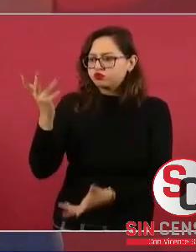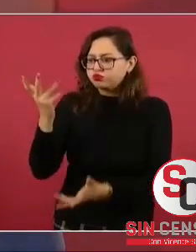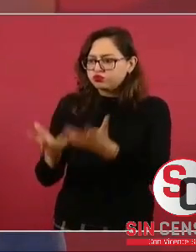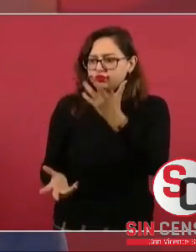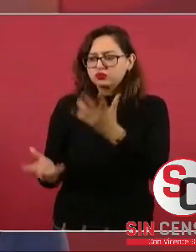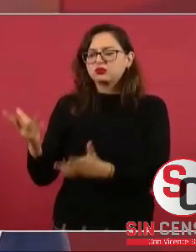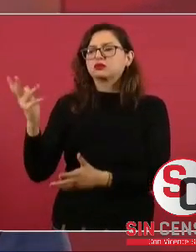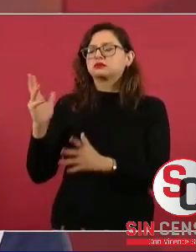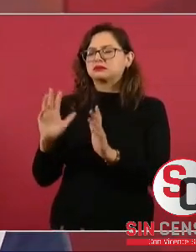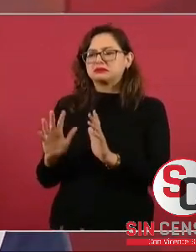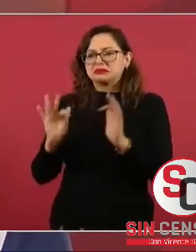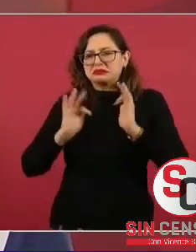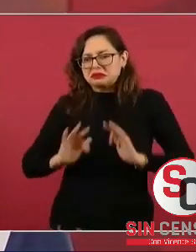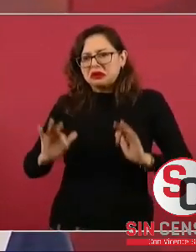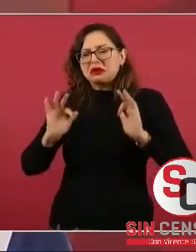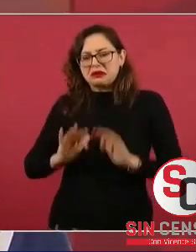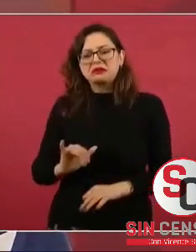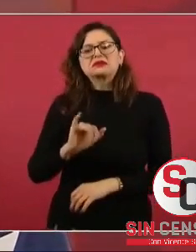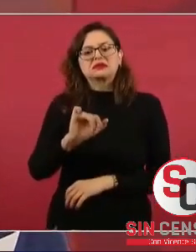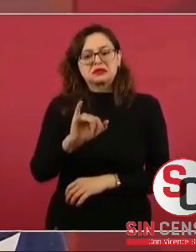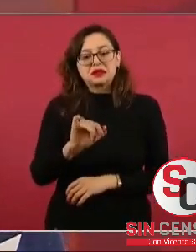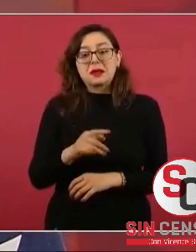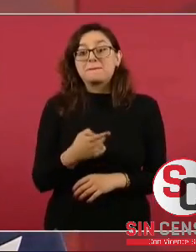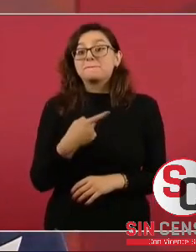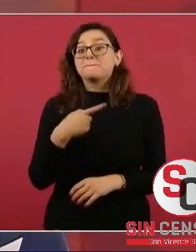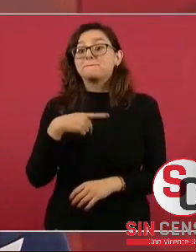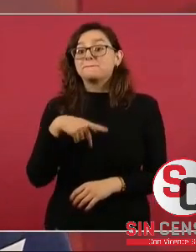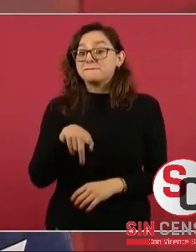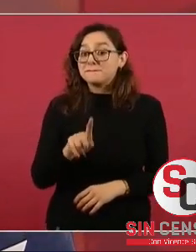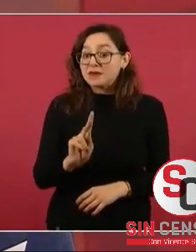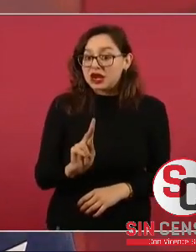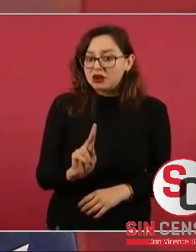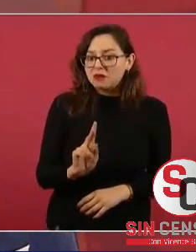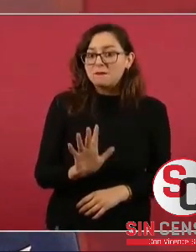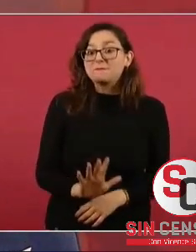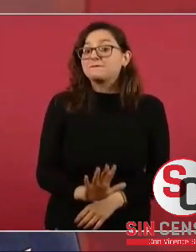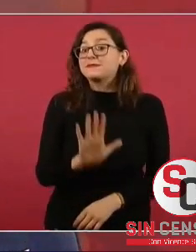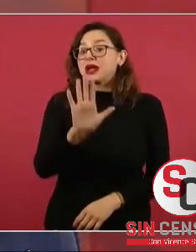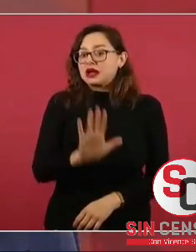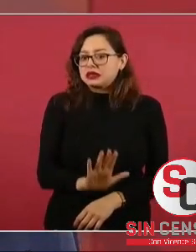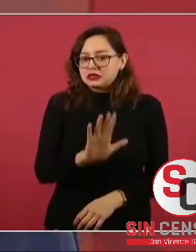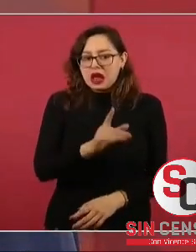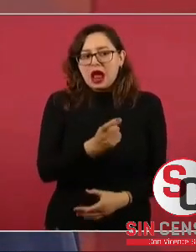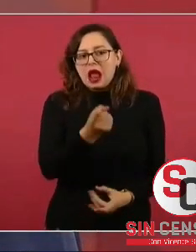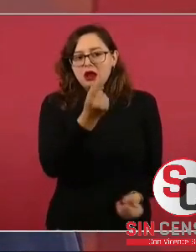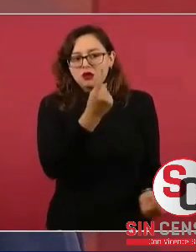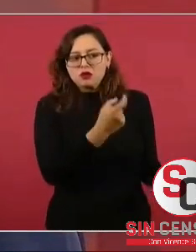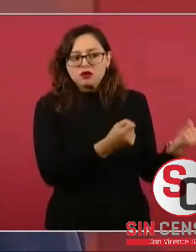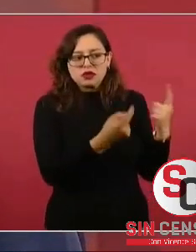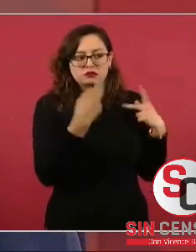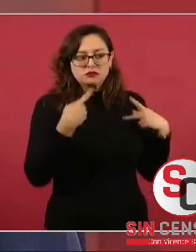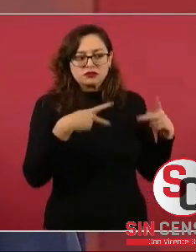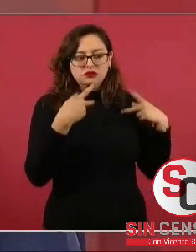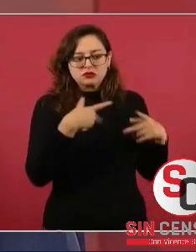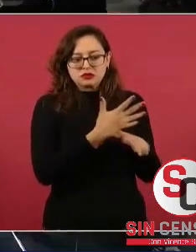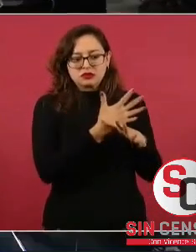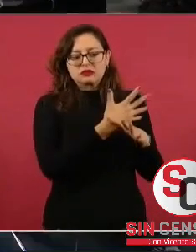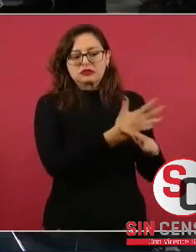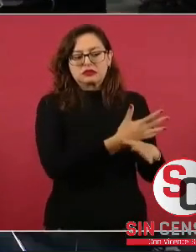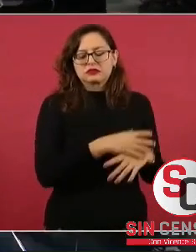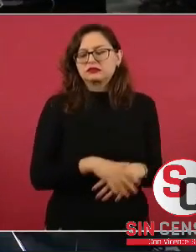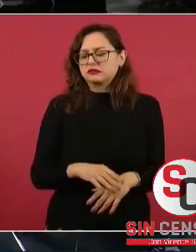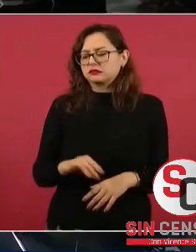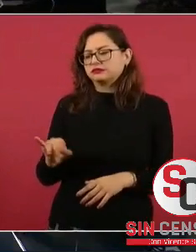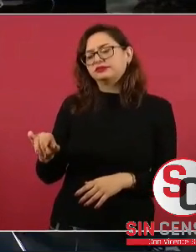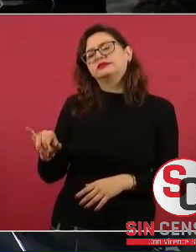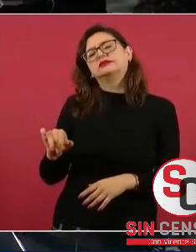testimonios de cuestionamientos. Sí. En Twitter, Antonio hacía mucha